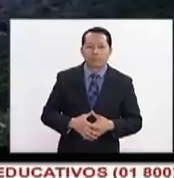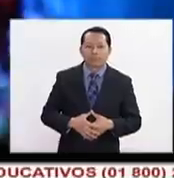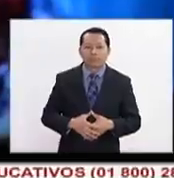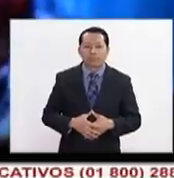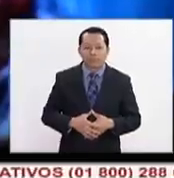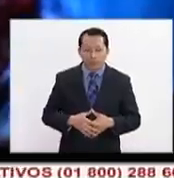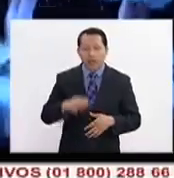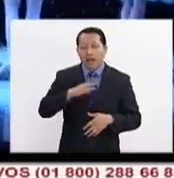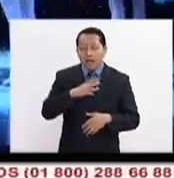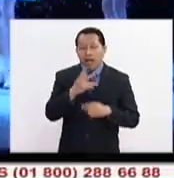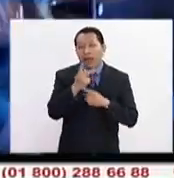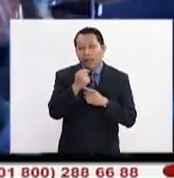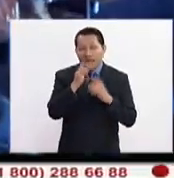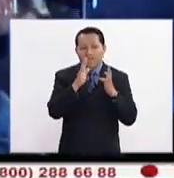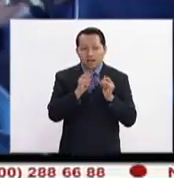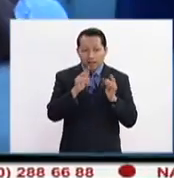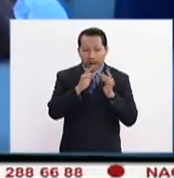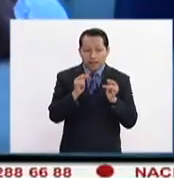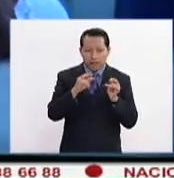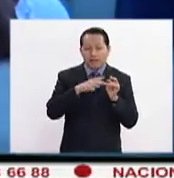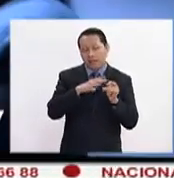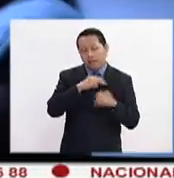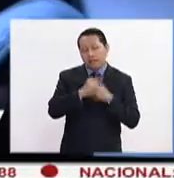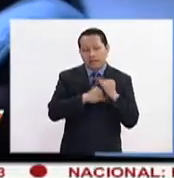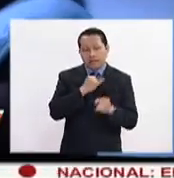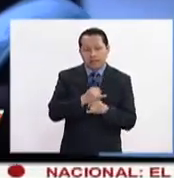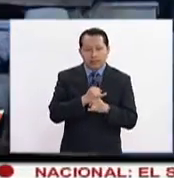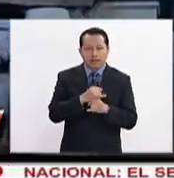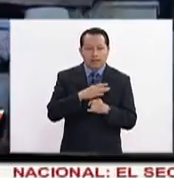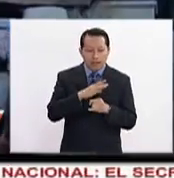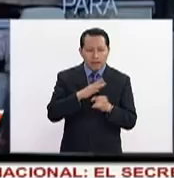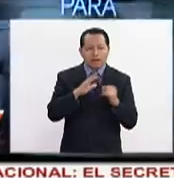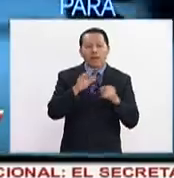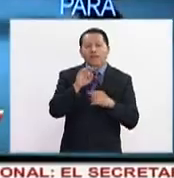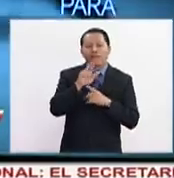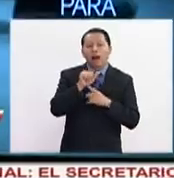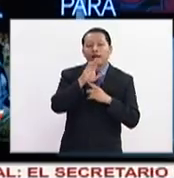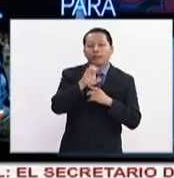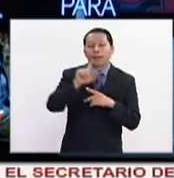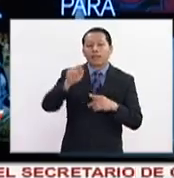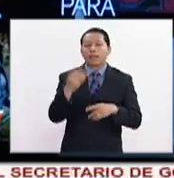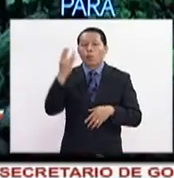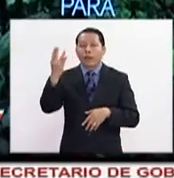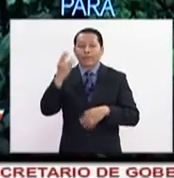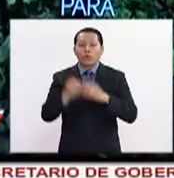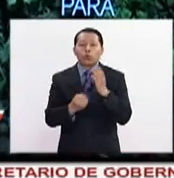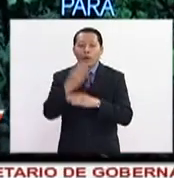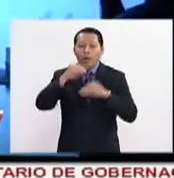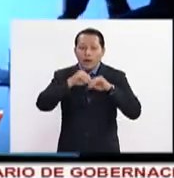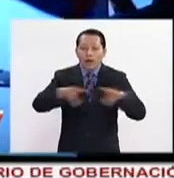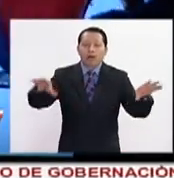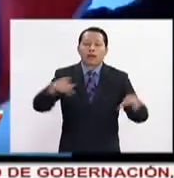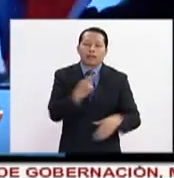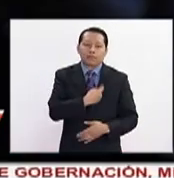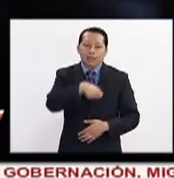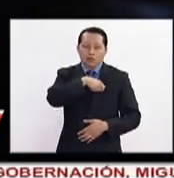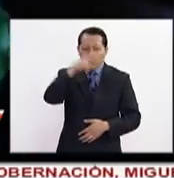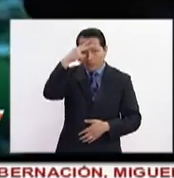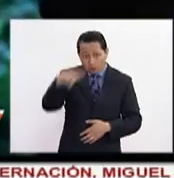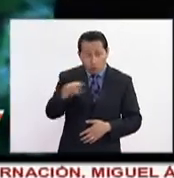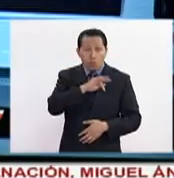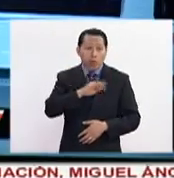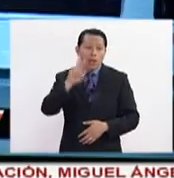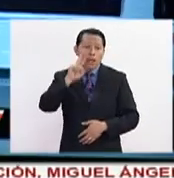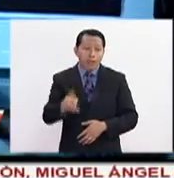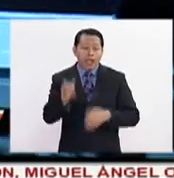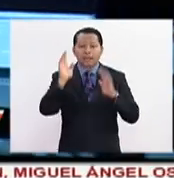La cadena de televisión francesa de actualidad internacional France 24 anunció el lanzamiento de su canal en español en México, el cual puede